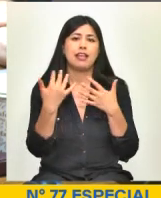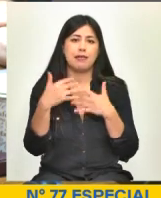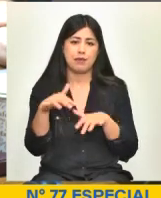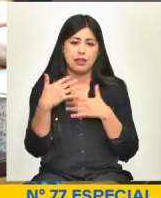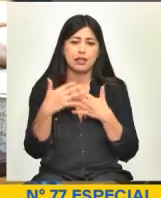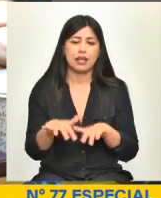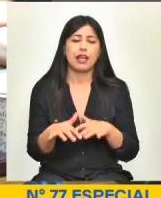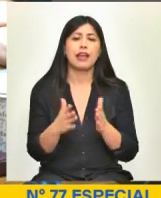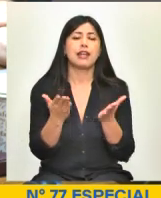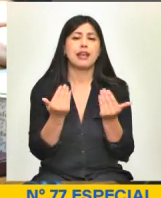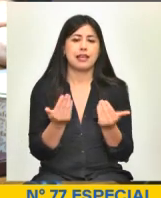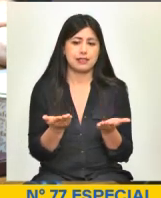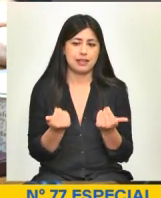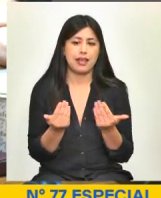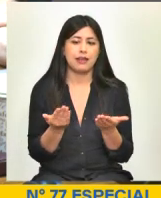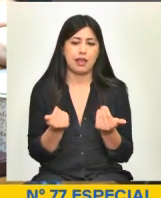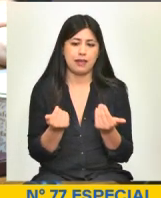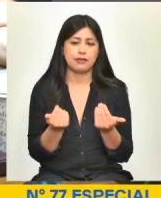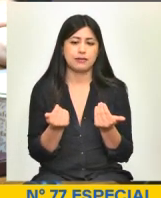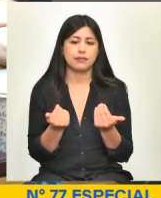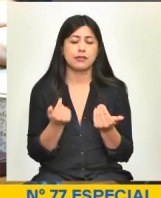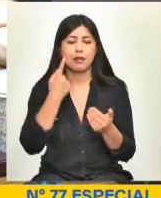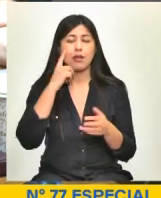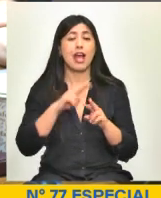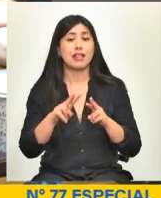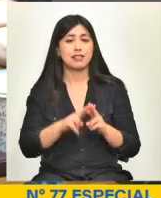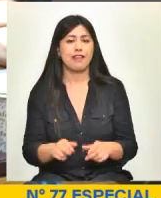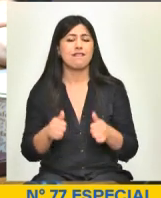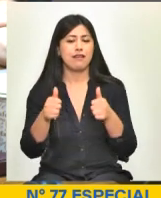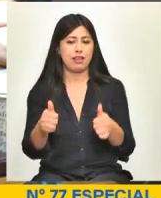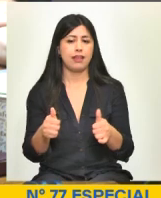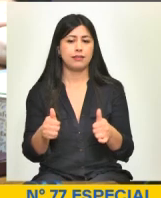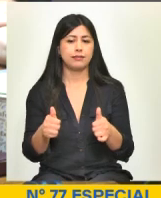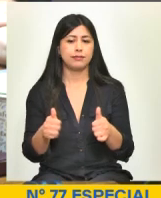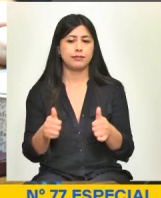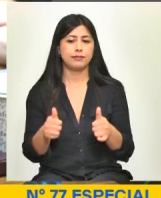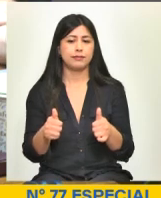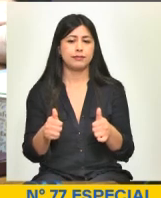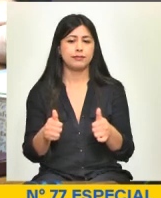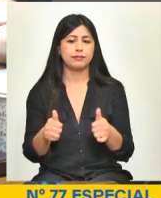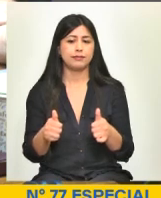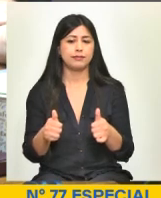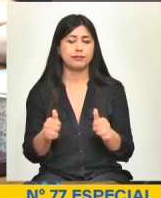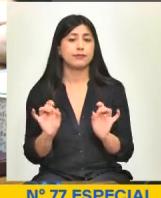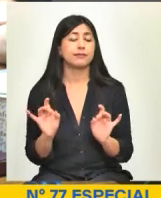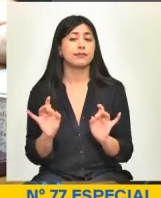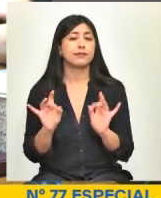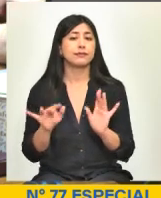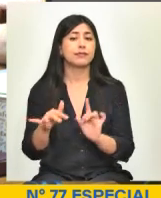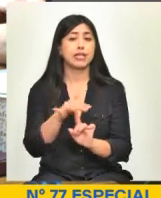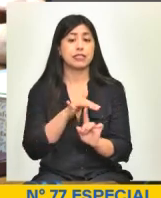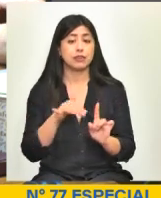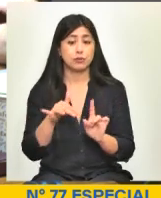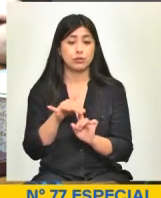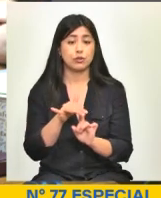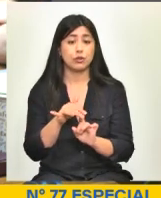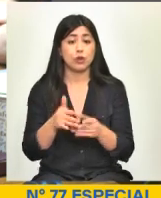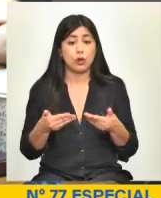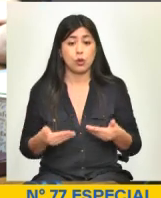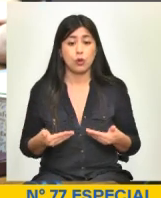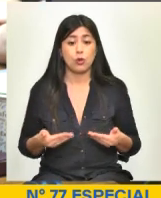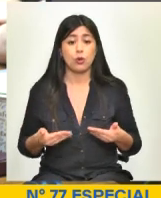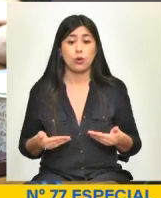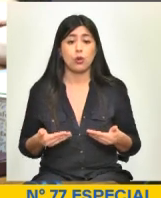es una partida necesaria, pero para hacer las cosas bien, para cuando ocurran hechos como el que hoy